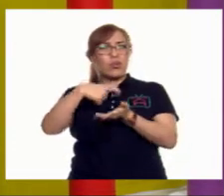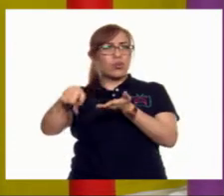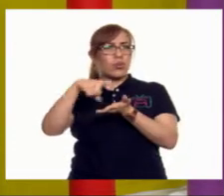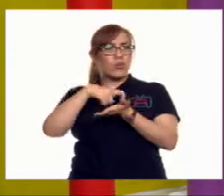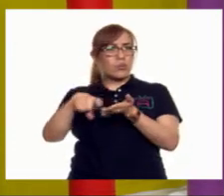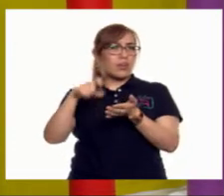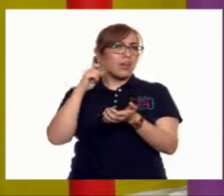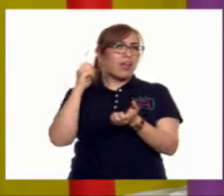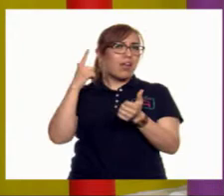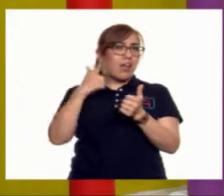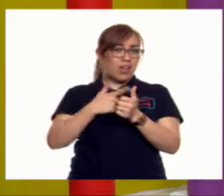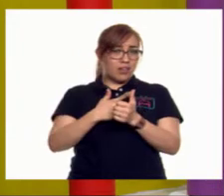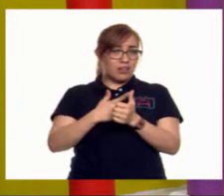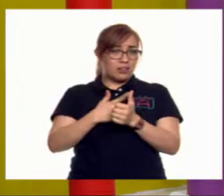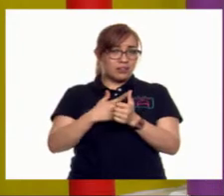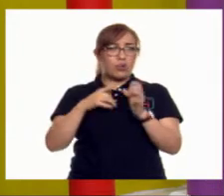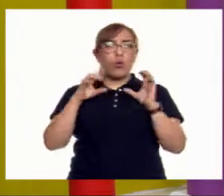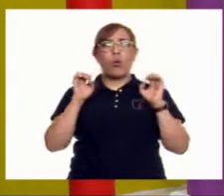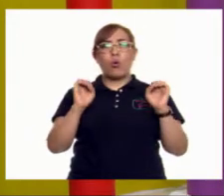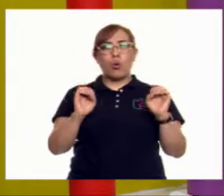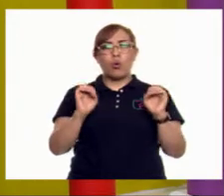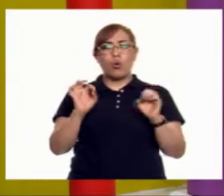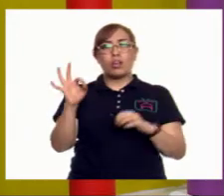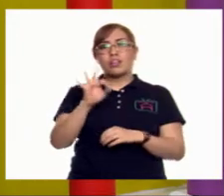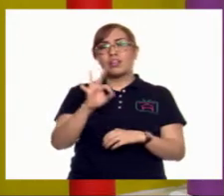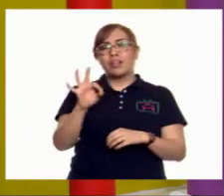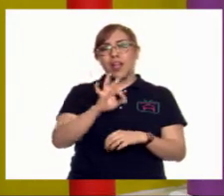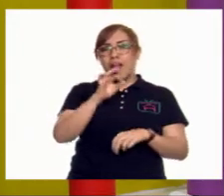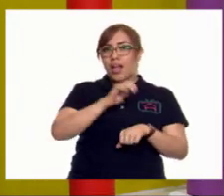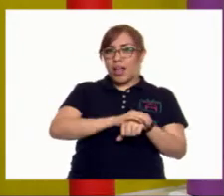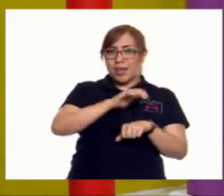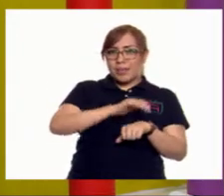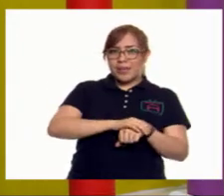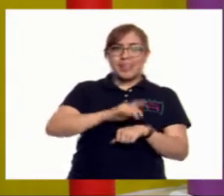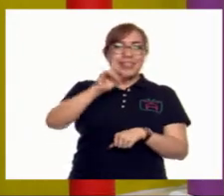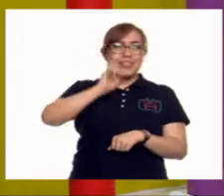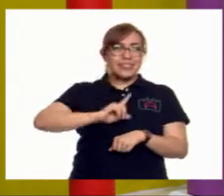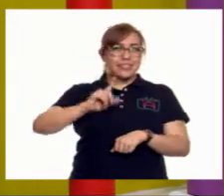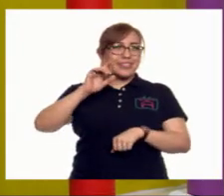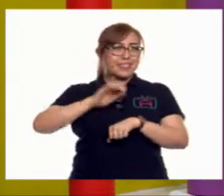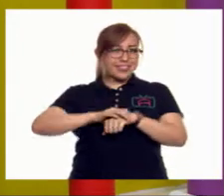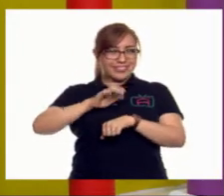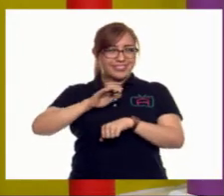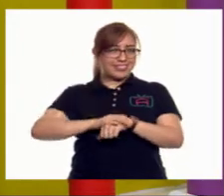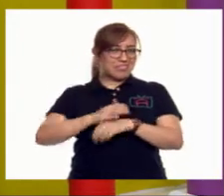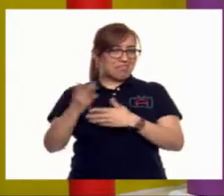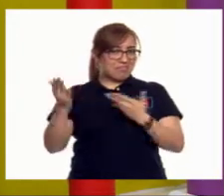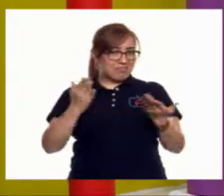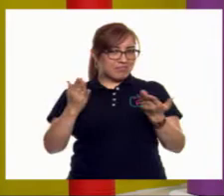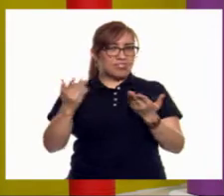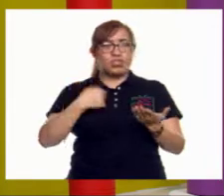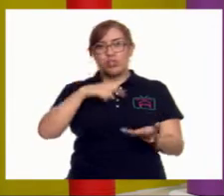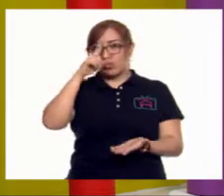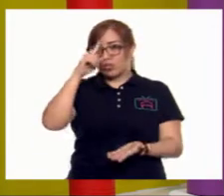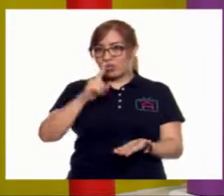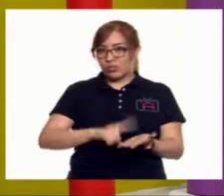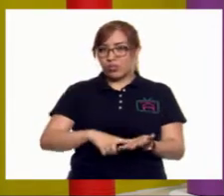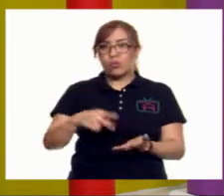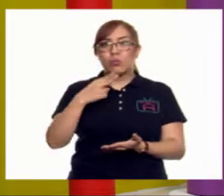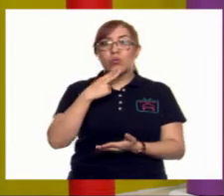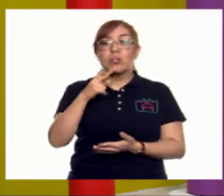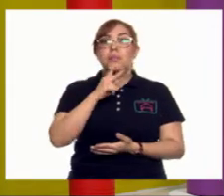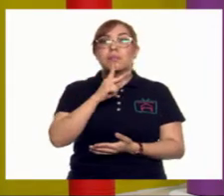algo. Claro. O si hablamos con una amiga o con un amigo. Ocupamos, yo creo que palabras